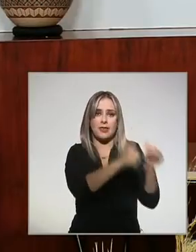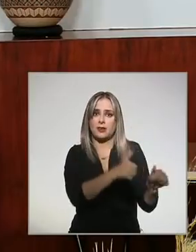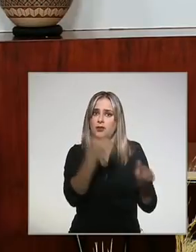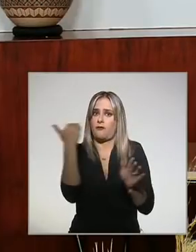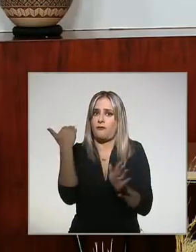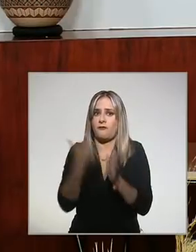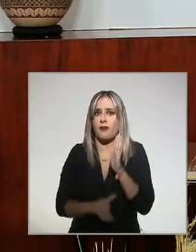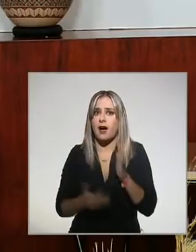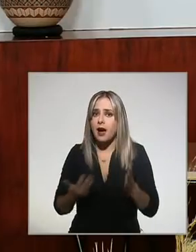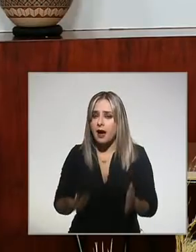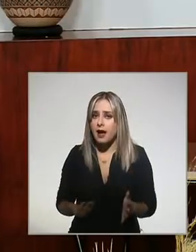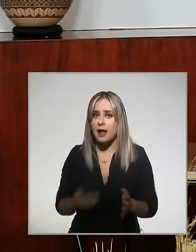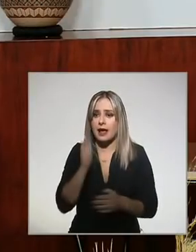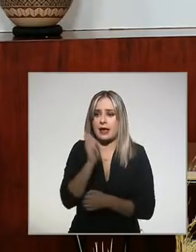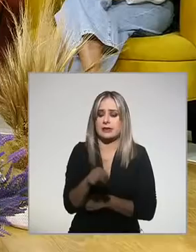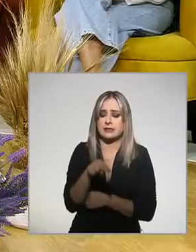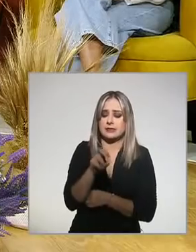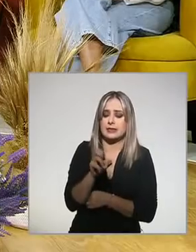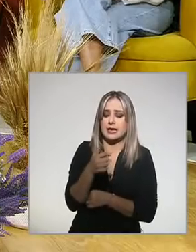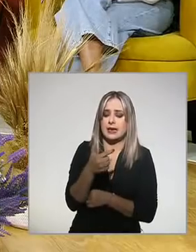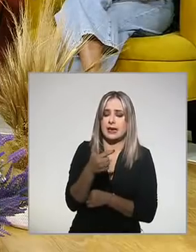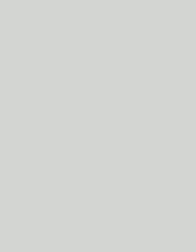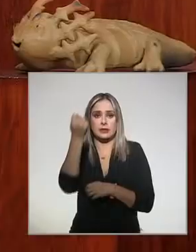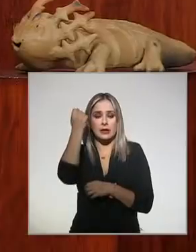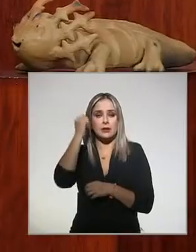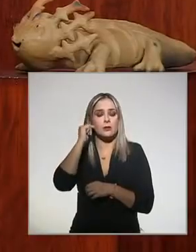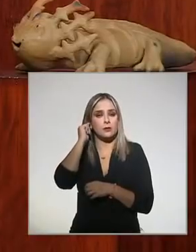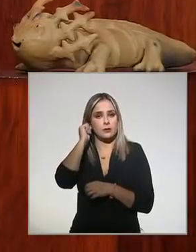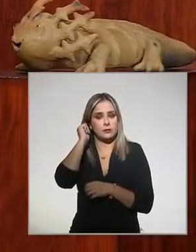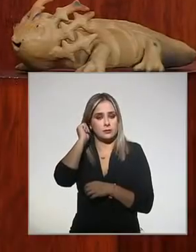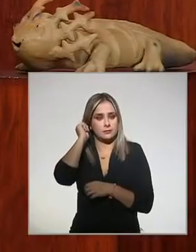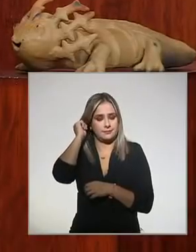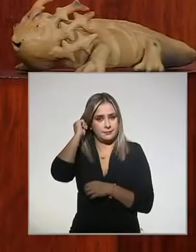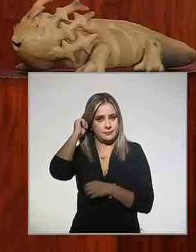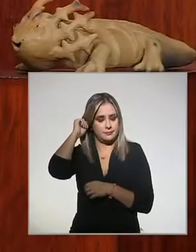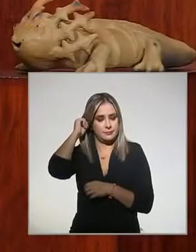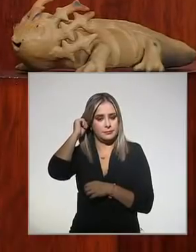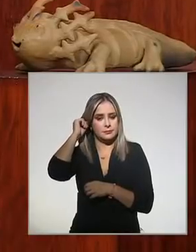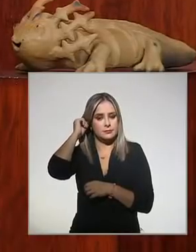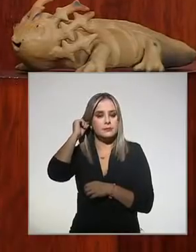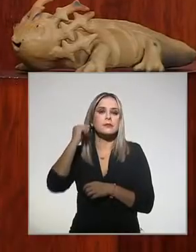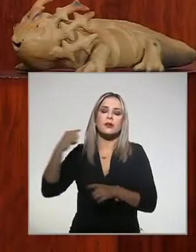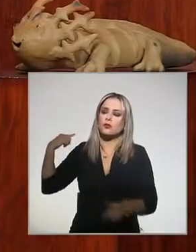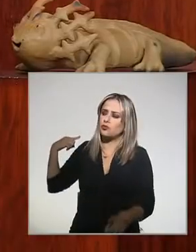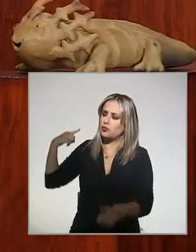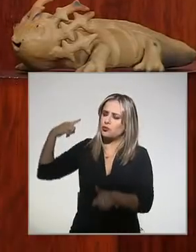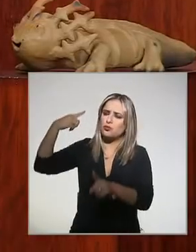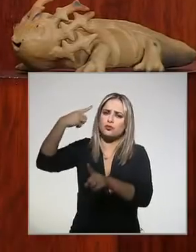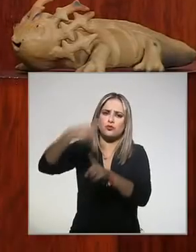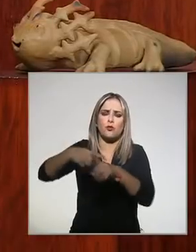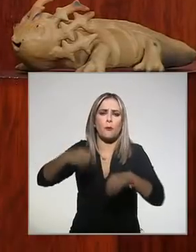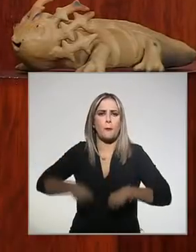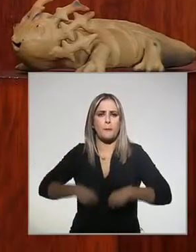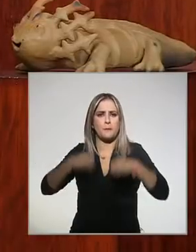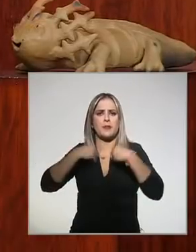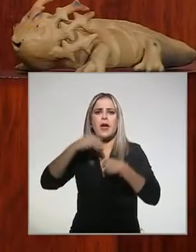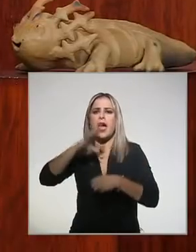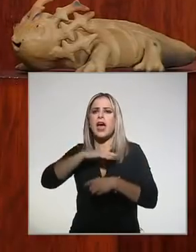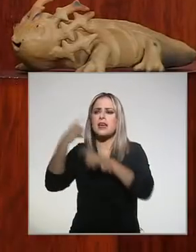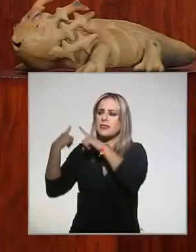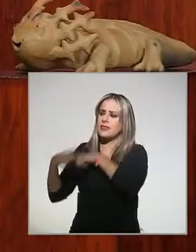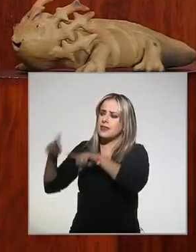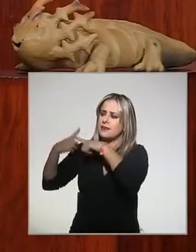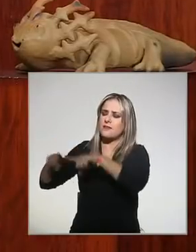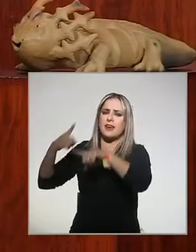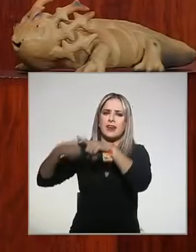como negligencia parental. A lo largo de la historia de la humanidad han existido diferentes tecnologías.